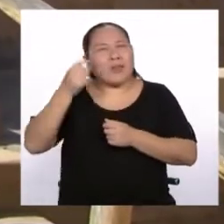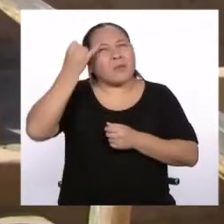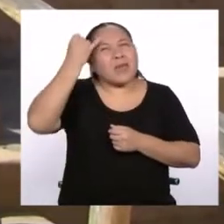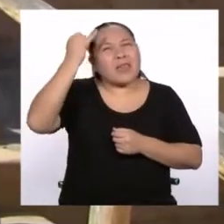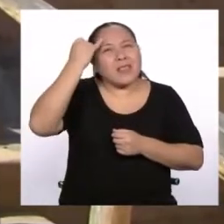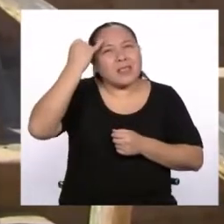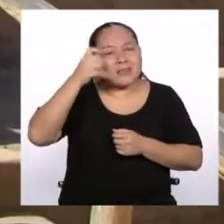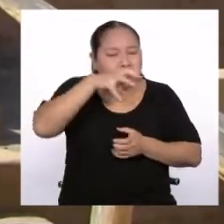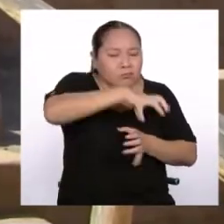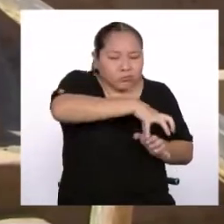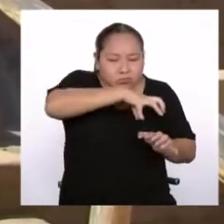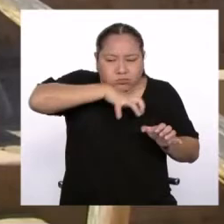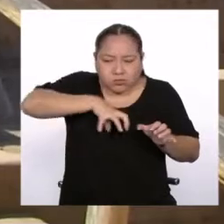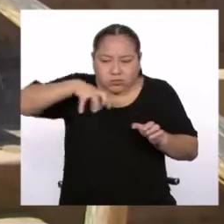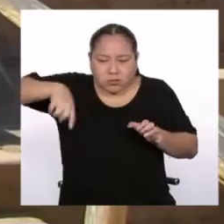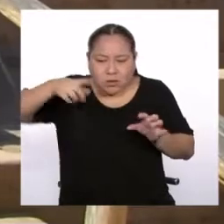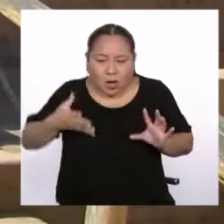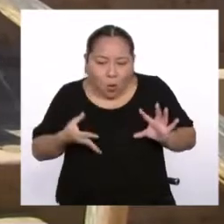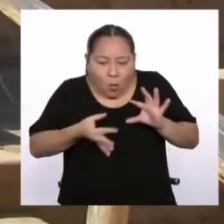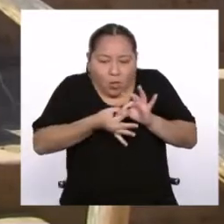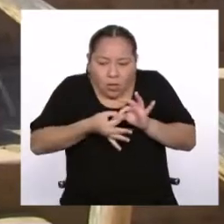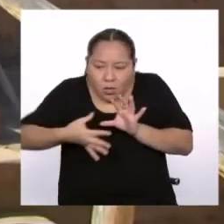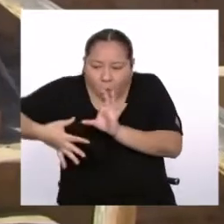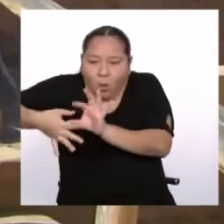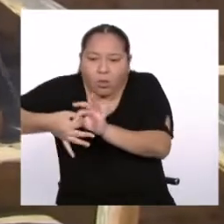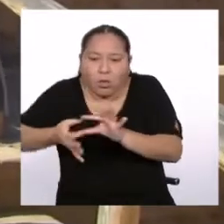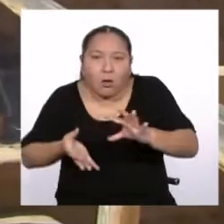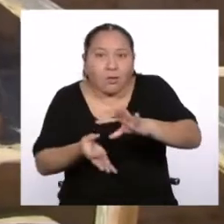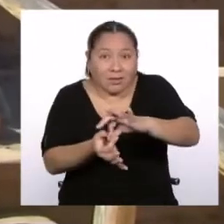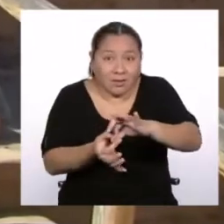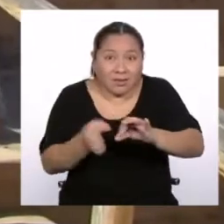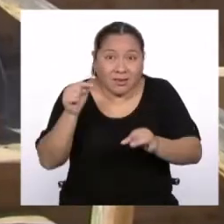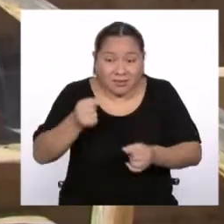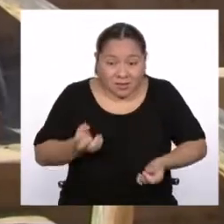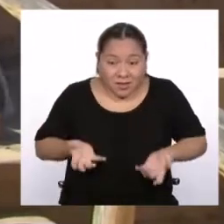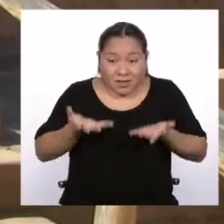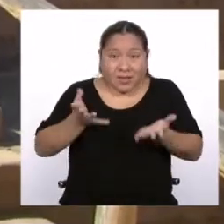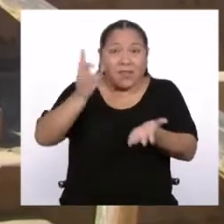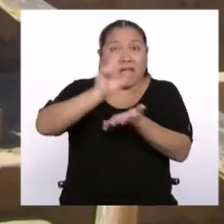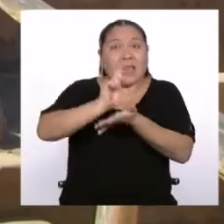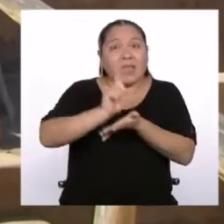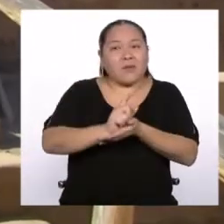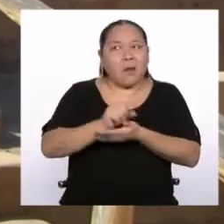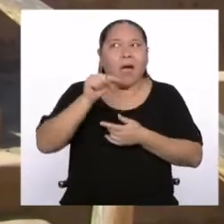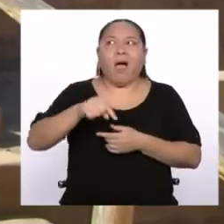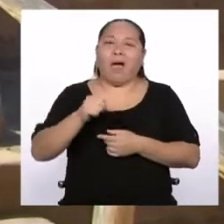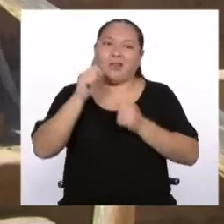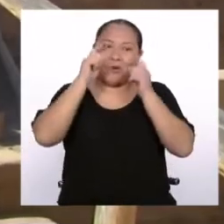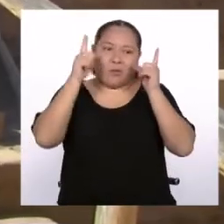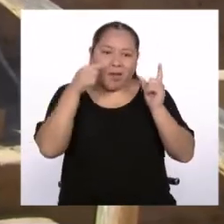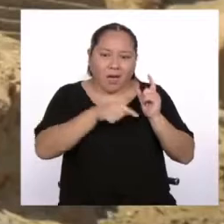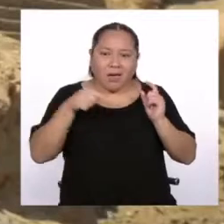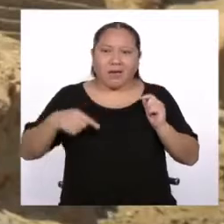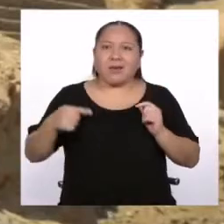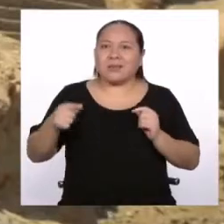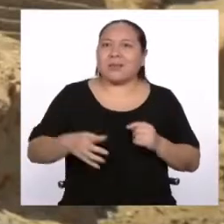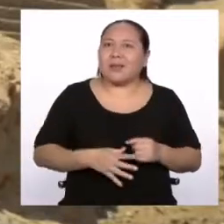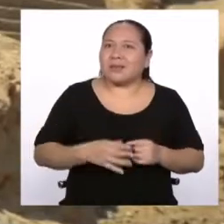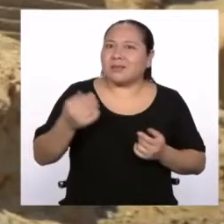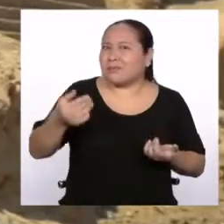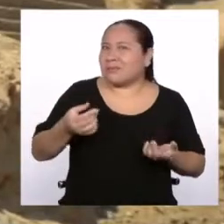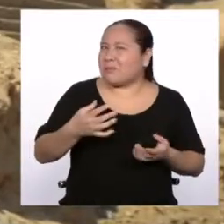de Lima. Le daría a nuestra ciudad un atractivo adicional, de pronto haciéndola